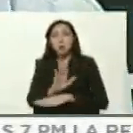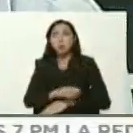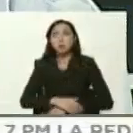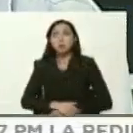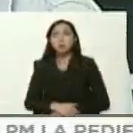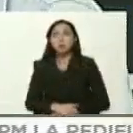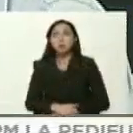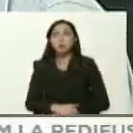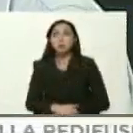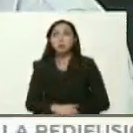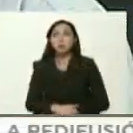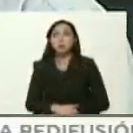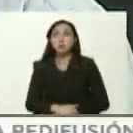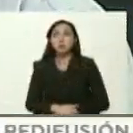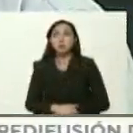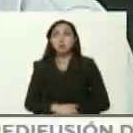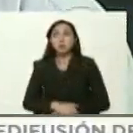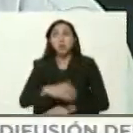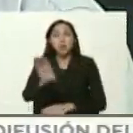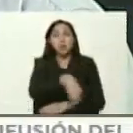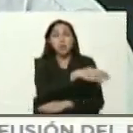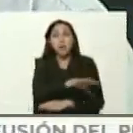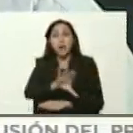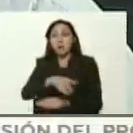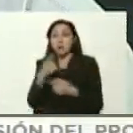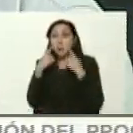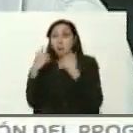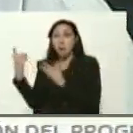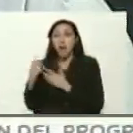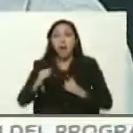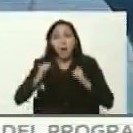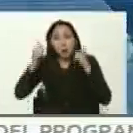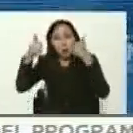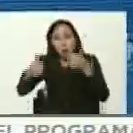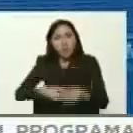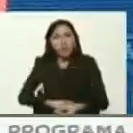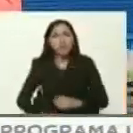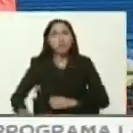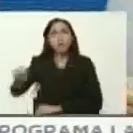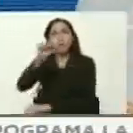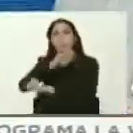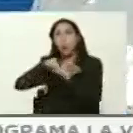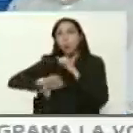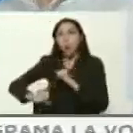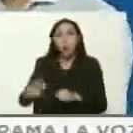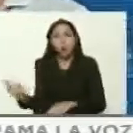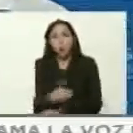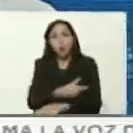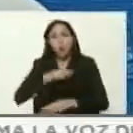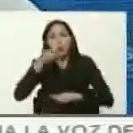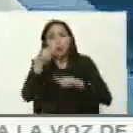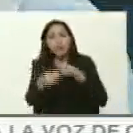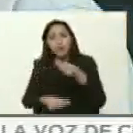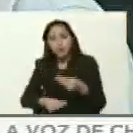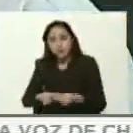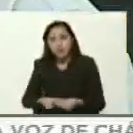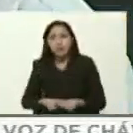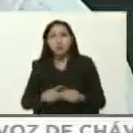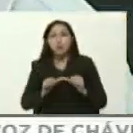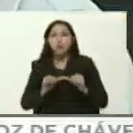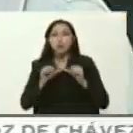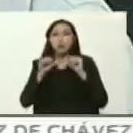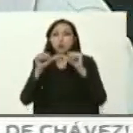al sol. Es así como comienza esta importante jornada de trabajo, una contraofensiva del gobierno bolivariano que se ha dispuesto